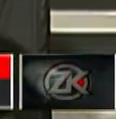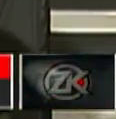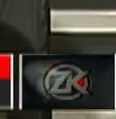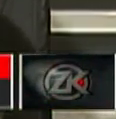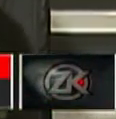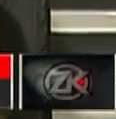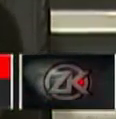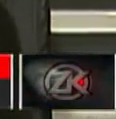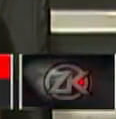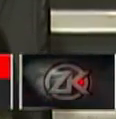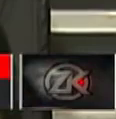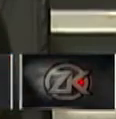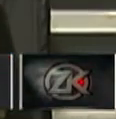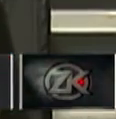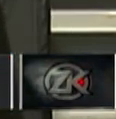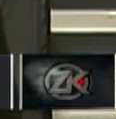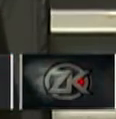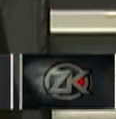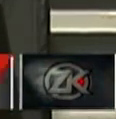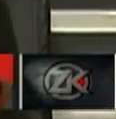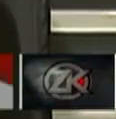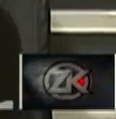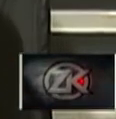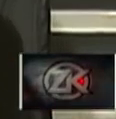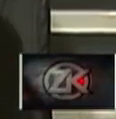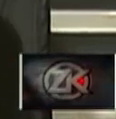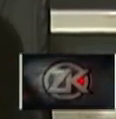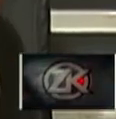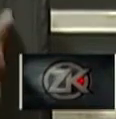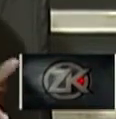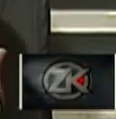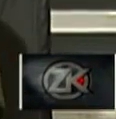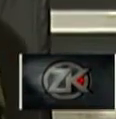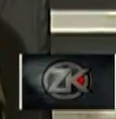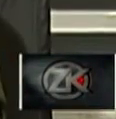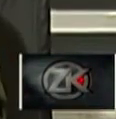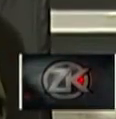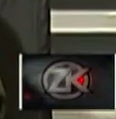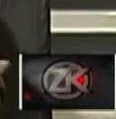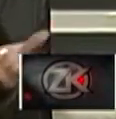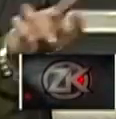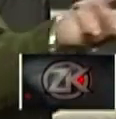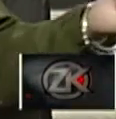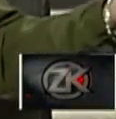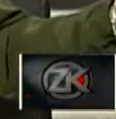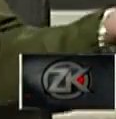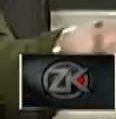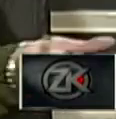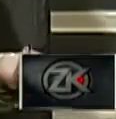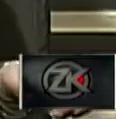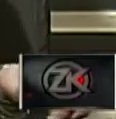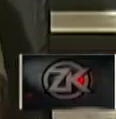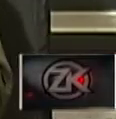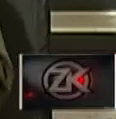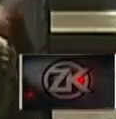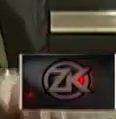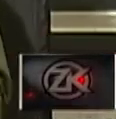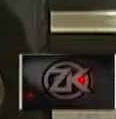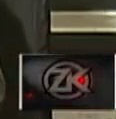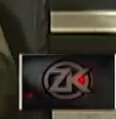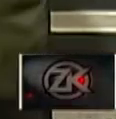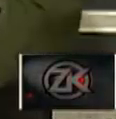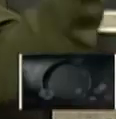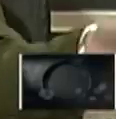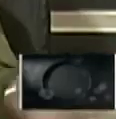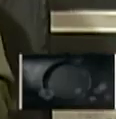de contar. Bueno, bienvenidos a Zurda Conducta. Bueno, aquí estamos poniendo las pilas. ¿Para qué pasó? La gente corre, la gente está llena de amor,